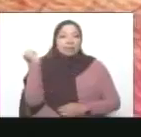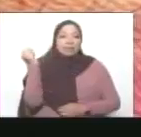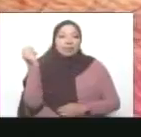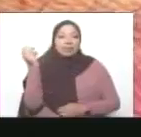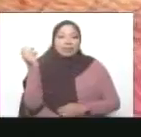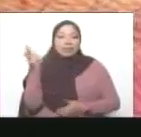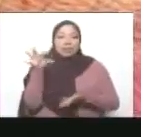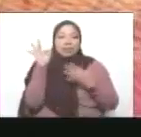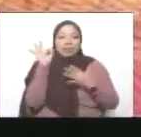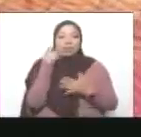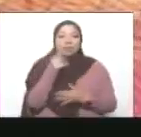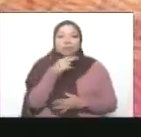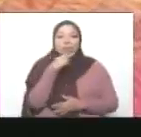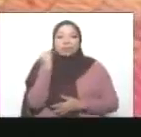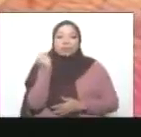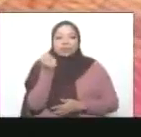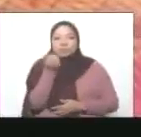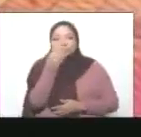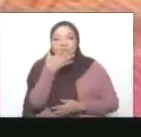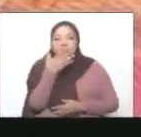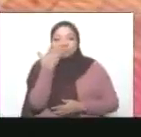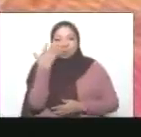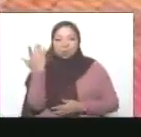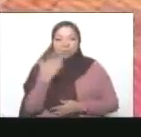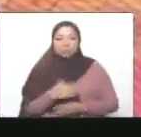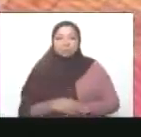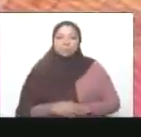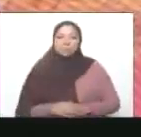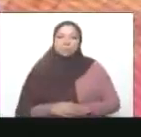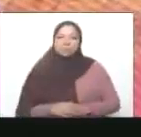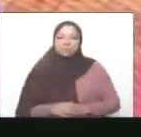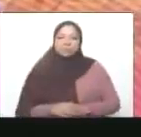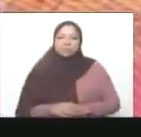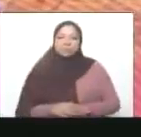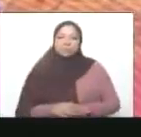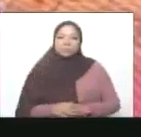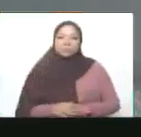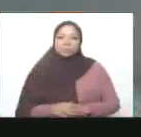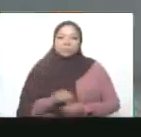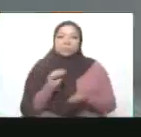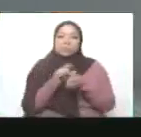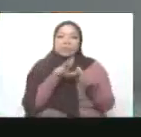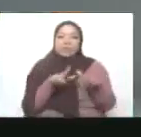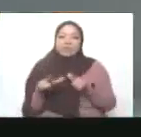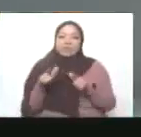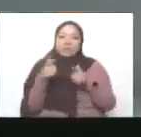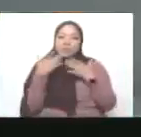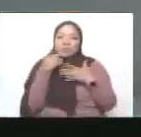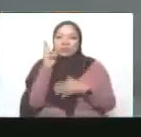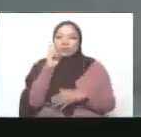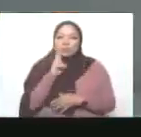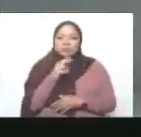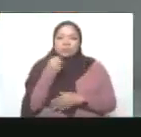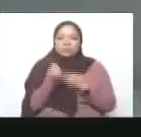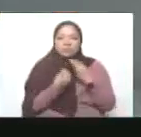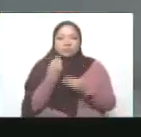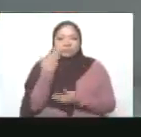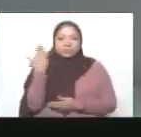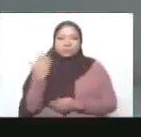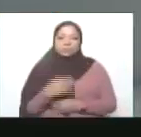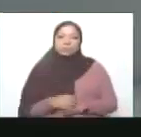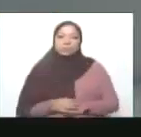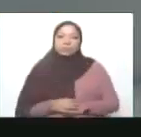Fuera de serie, pues. Mira, aquí los tenemos. Los granos ya tostados. Míralo aquí.